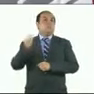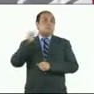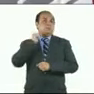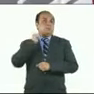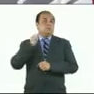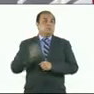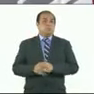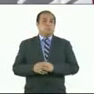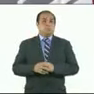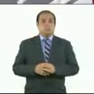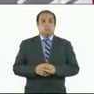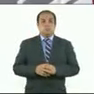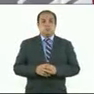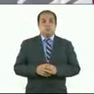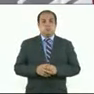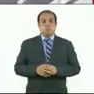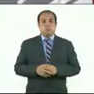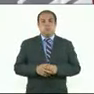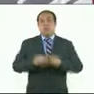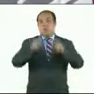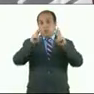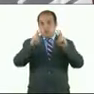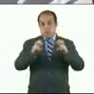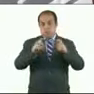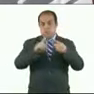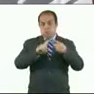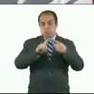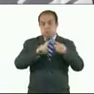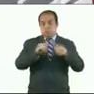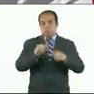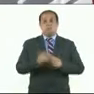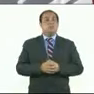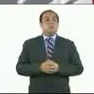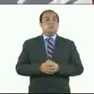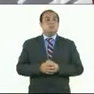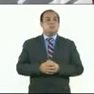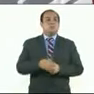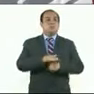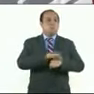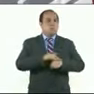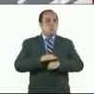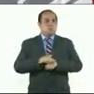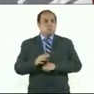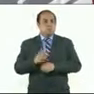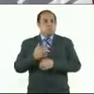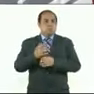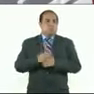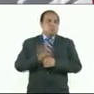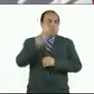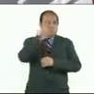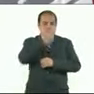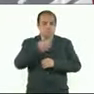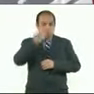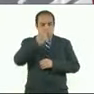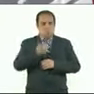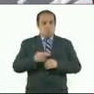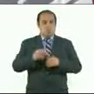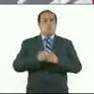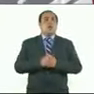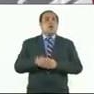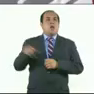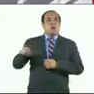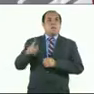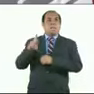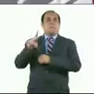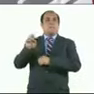los temas que más se ha percibido o que se ha revisado por parte de Pemex, pues